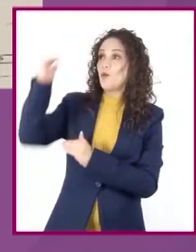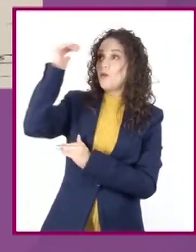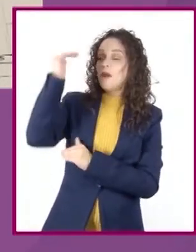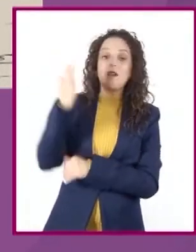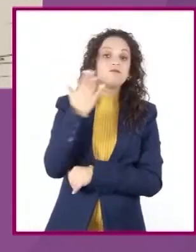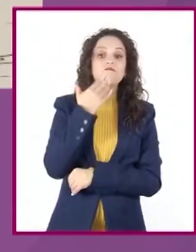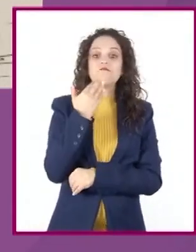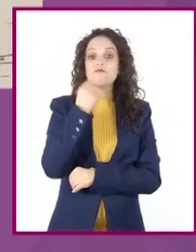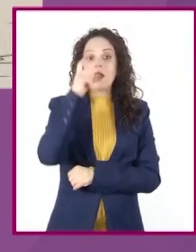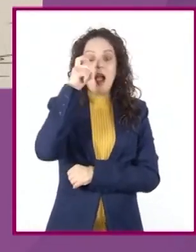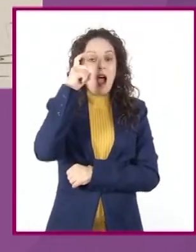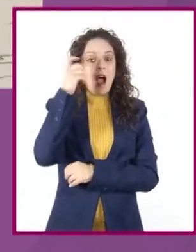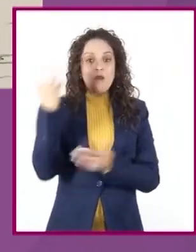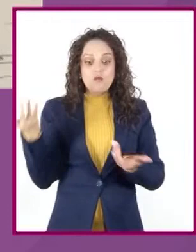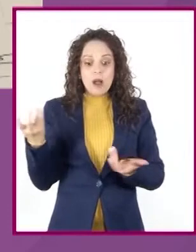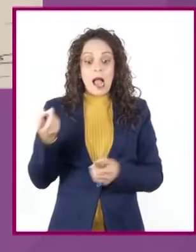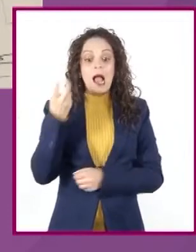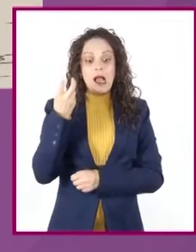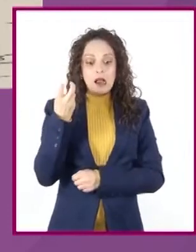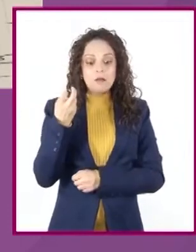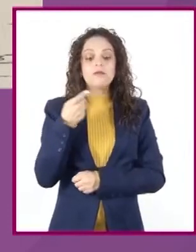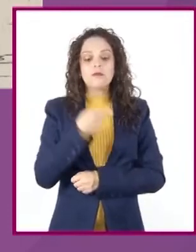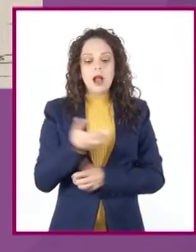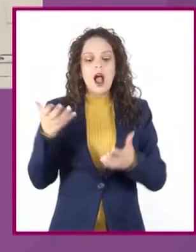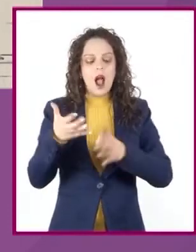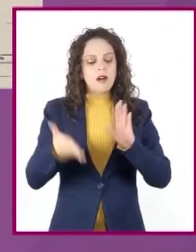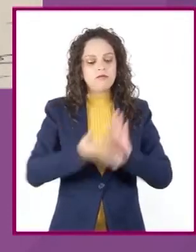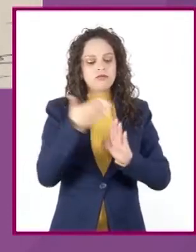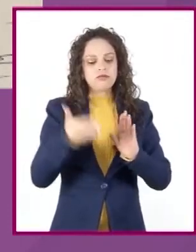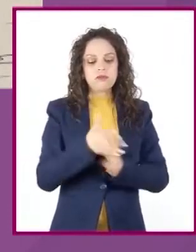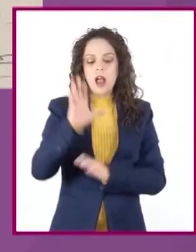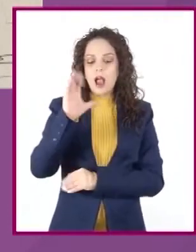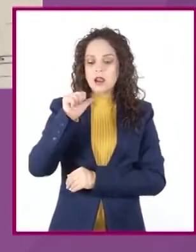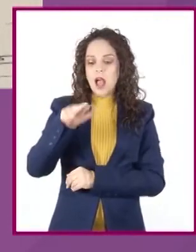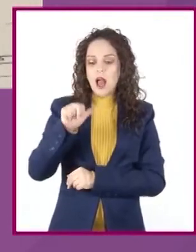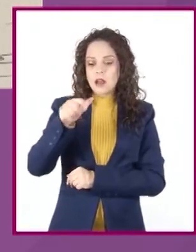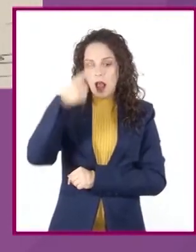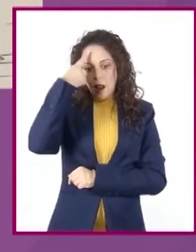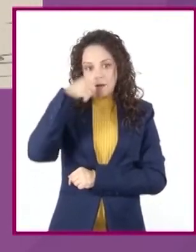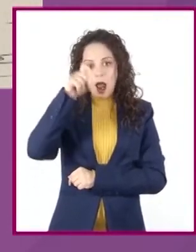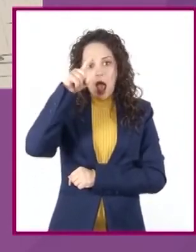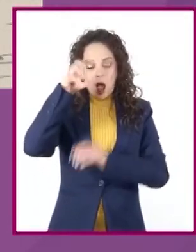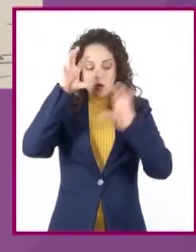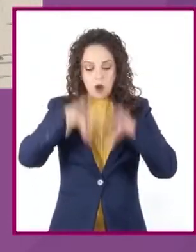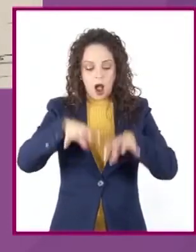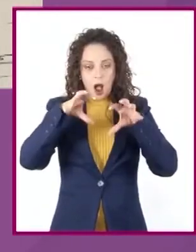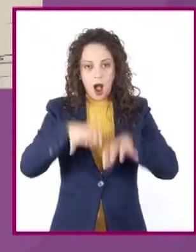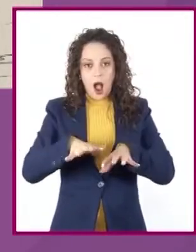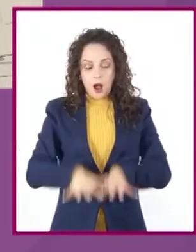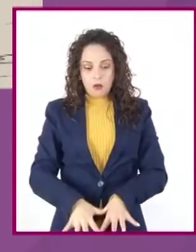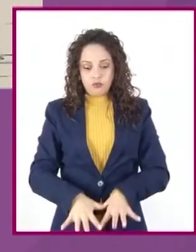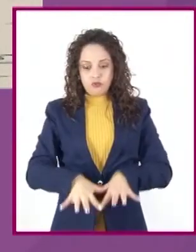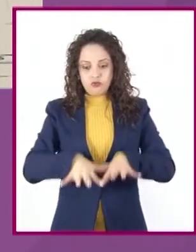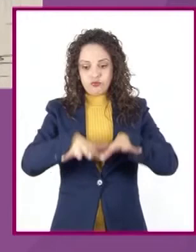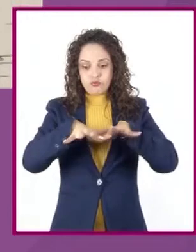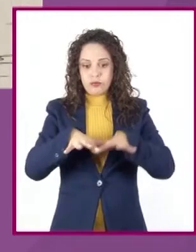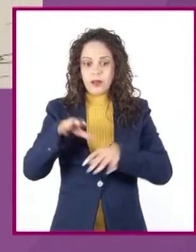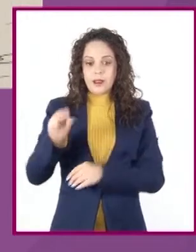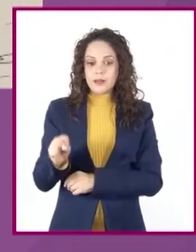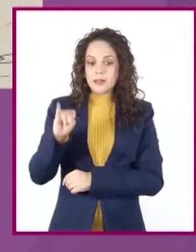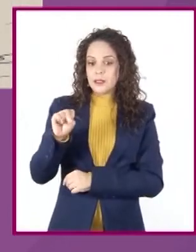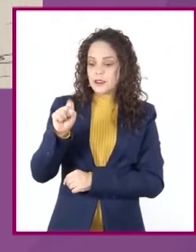ella, construyeron canales de irrigación y un sistema de captación de agua de lluvia en cisternas